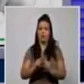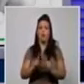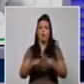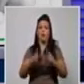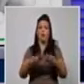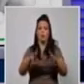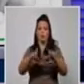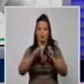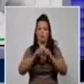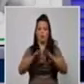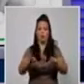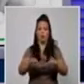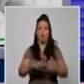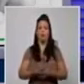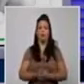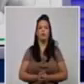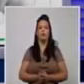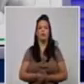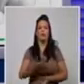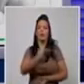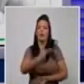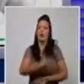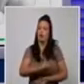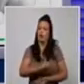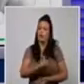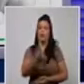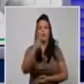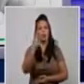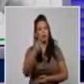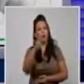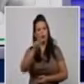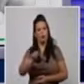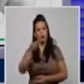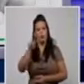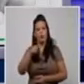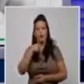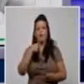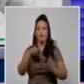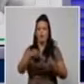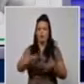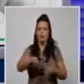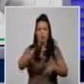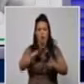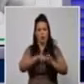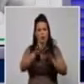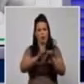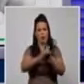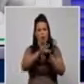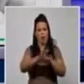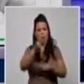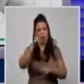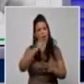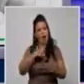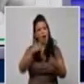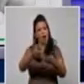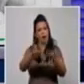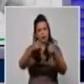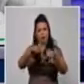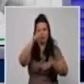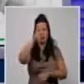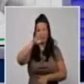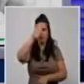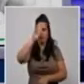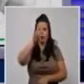jornada. Lamentablemente, 2 fallecidos a consecuencia de la enfermedad. La nación acumula hasta este momento